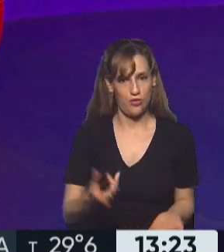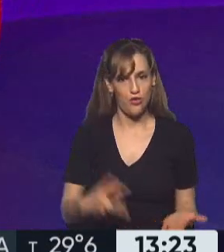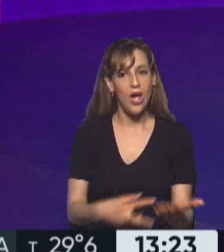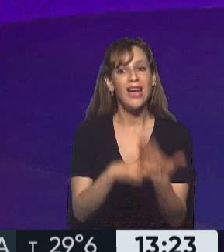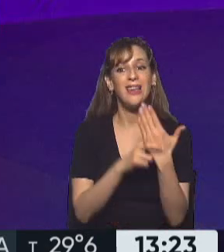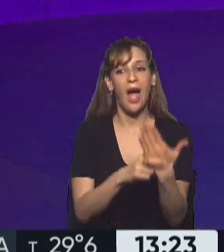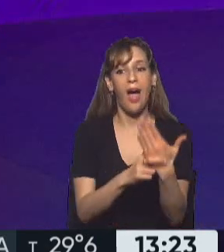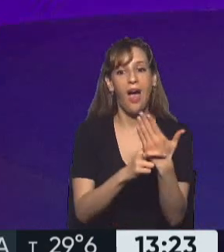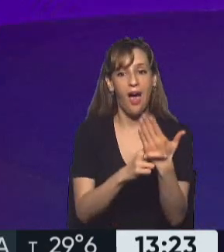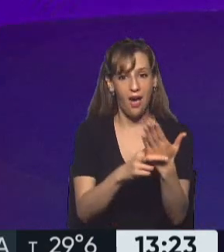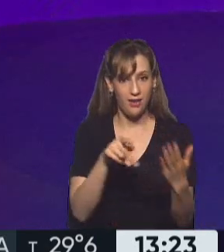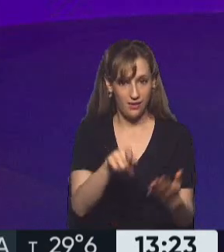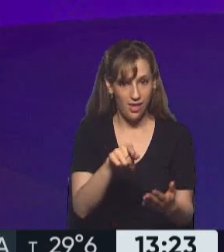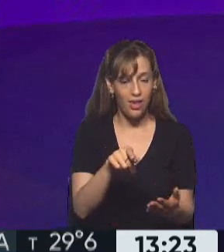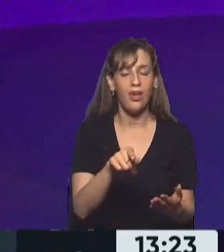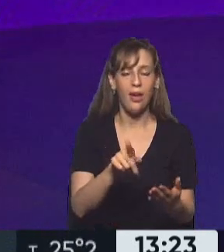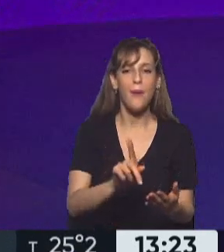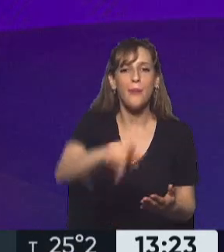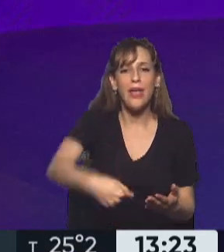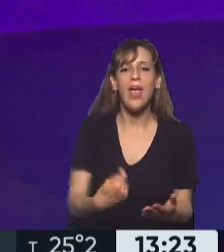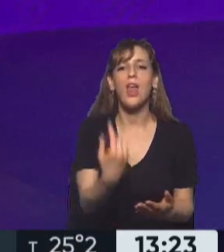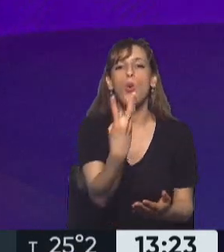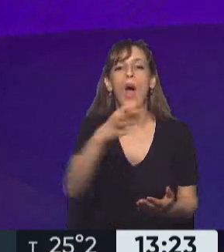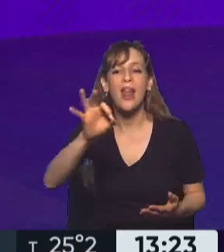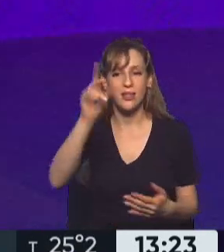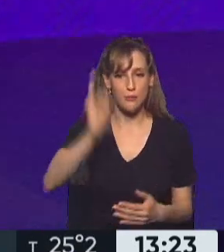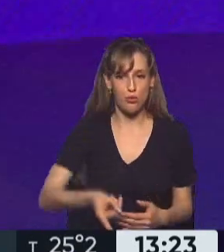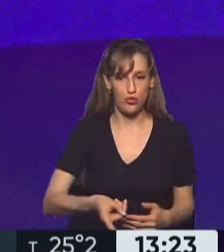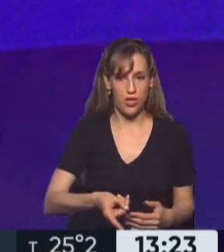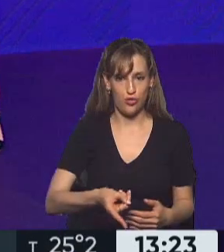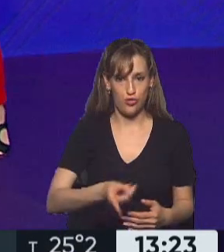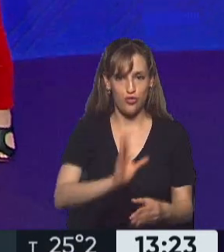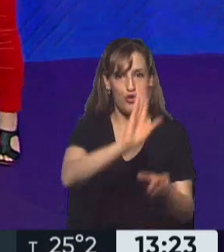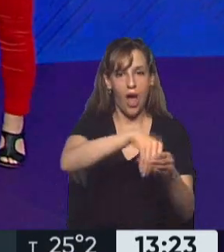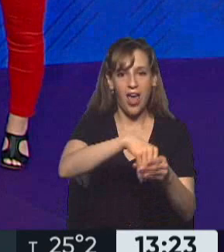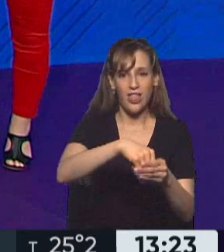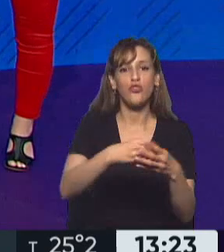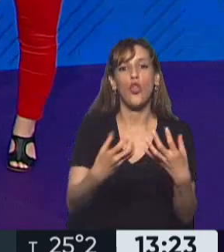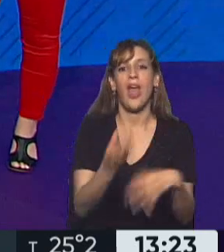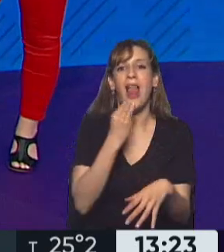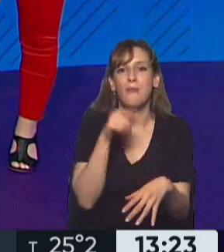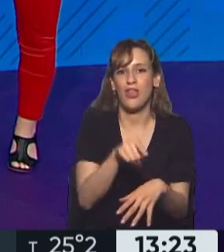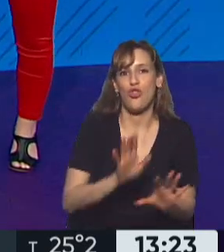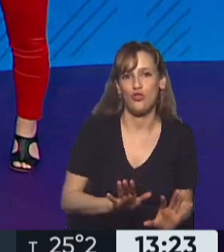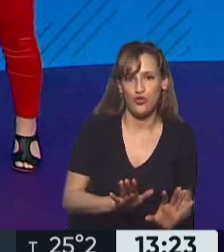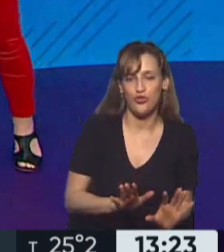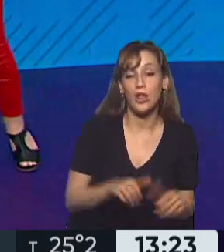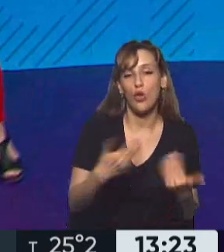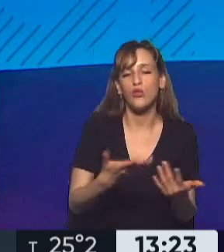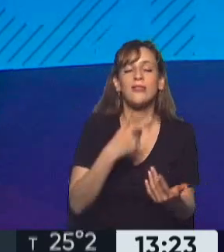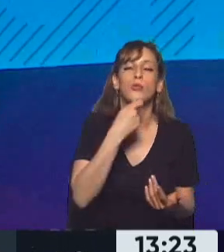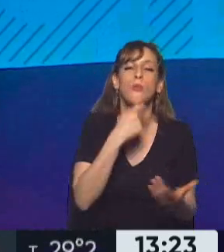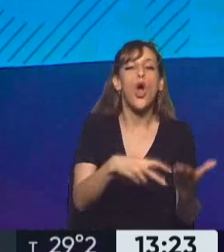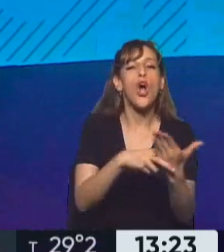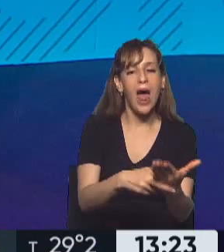pesa, significa, tiene una incidencia del 40% adentro del rubro alimentos, con lo cual si la carne te aumenta 10